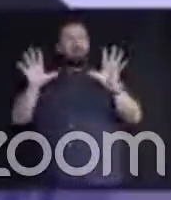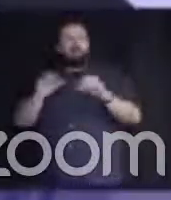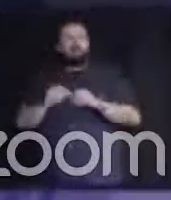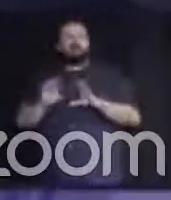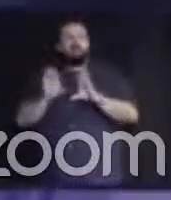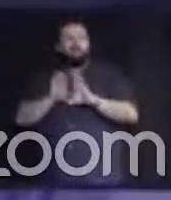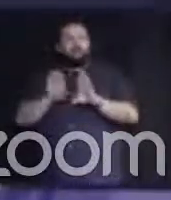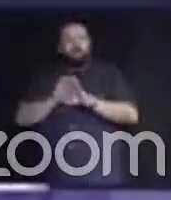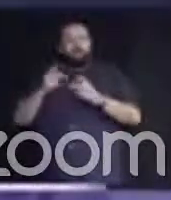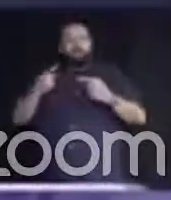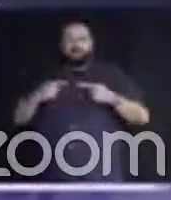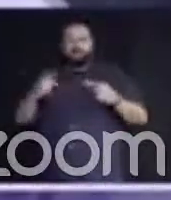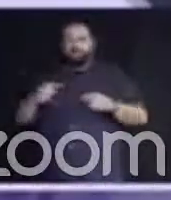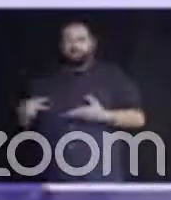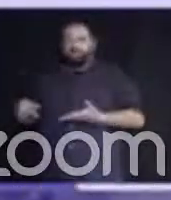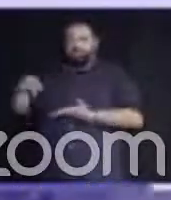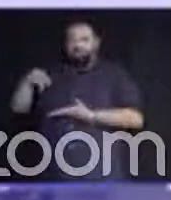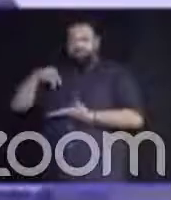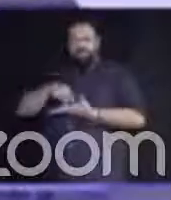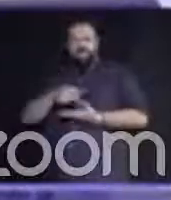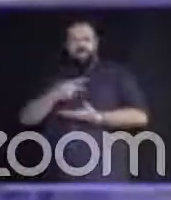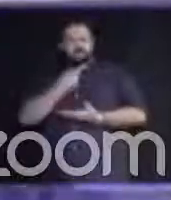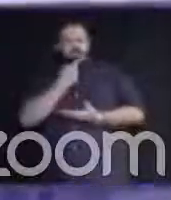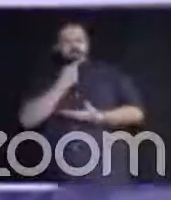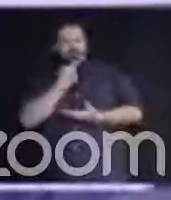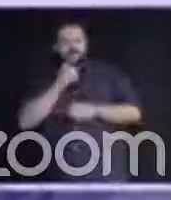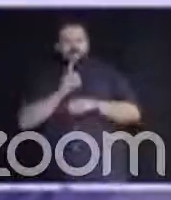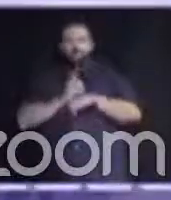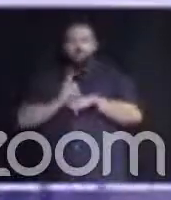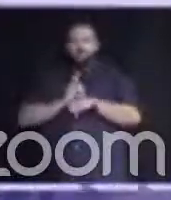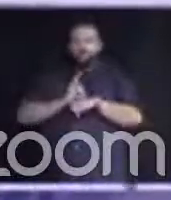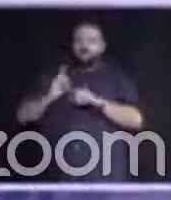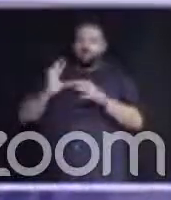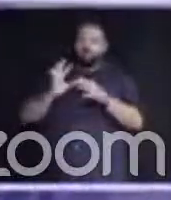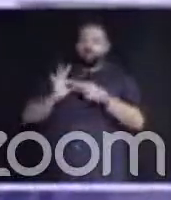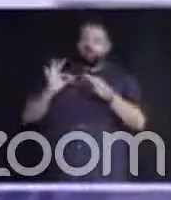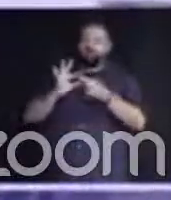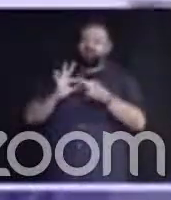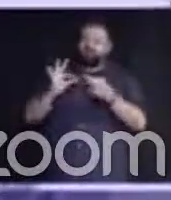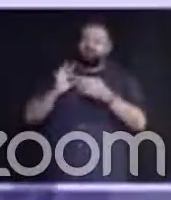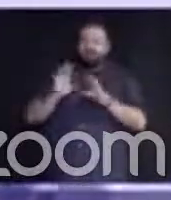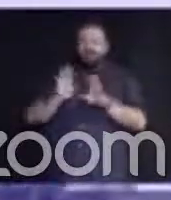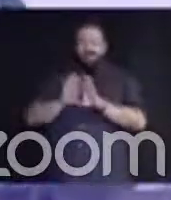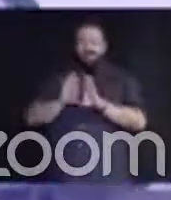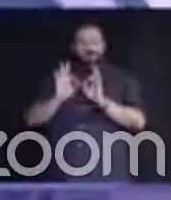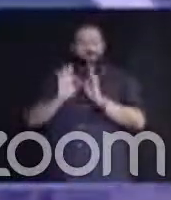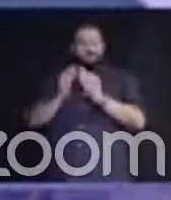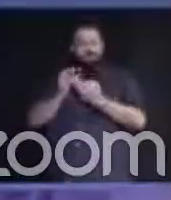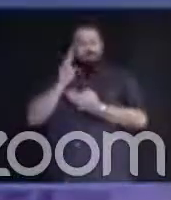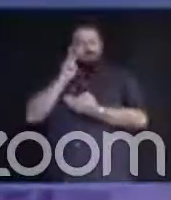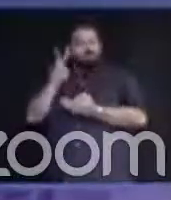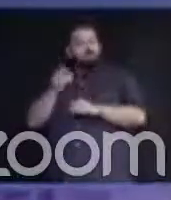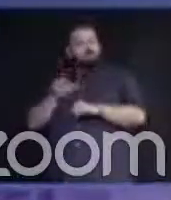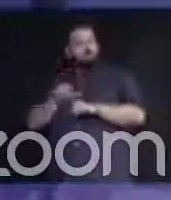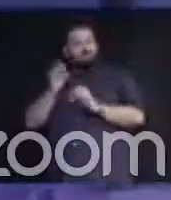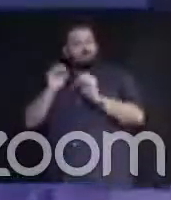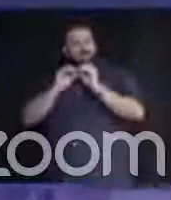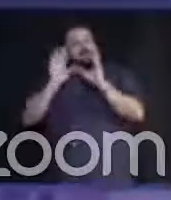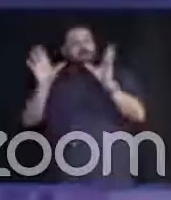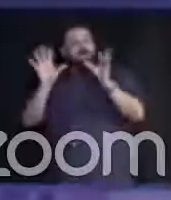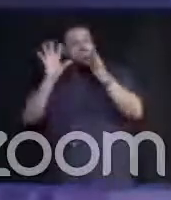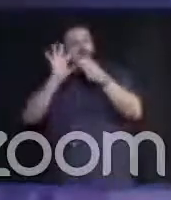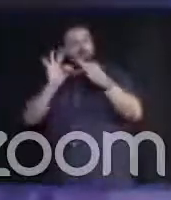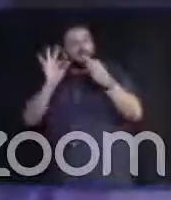que estuvieron aquí arriba, se fijan cómo la forma en la que explican es una forma sencilla de entender cómo hacer el